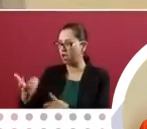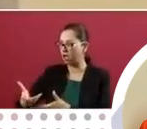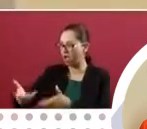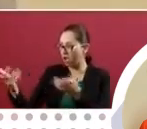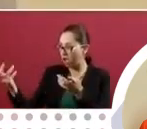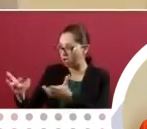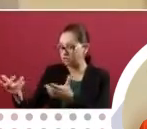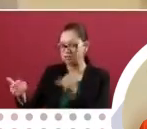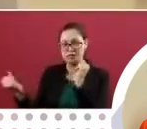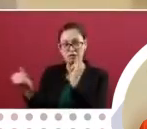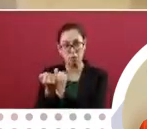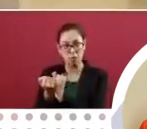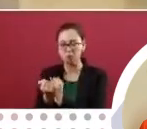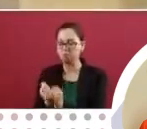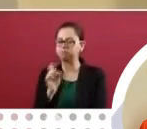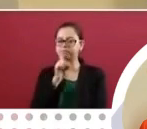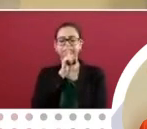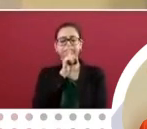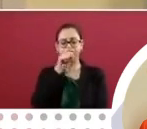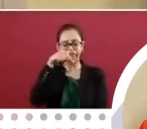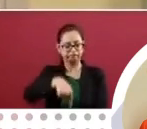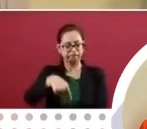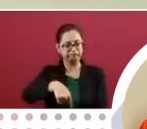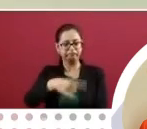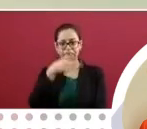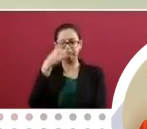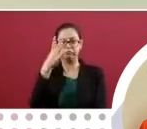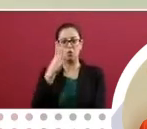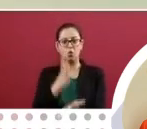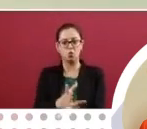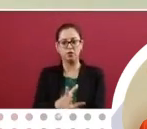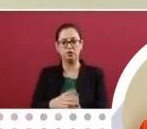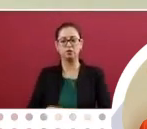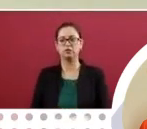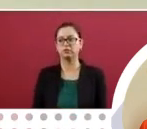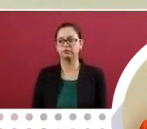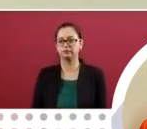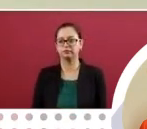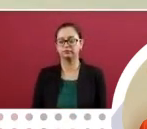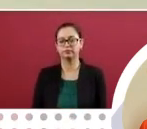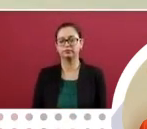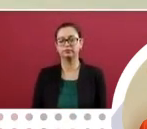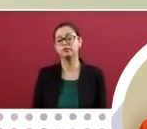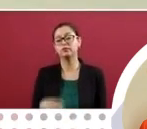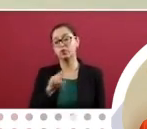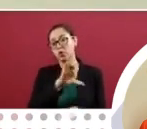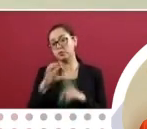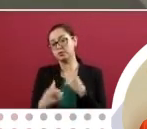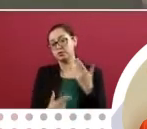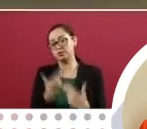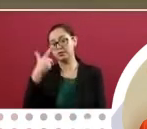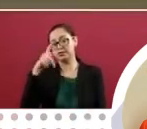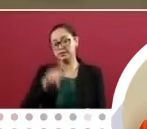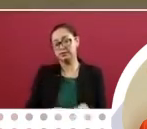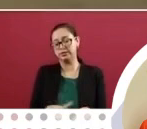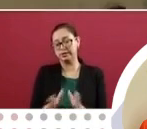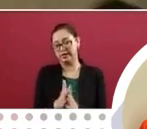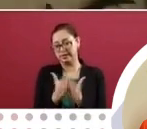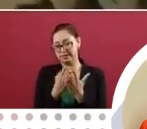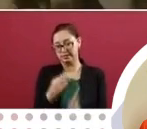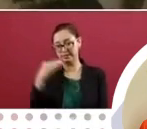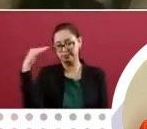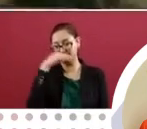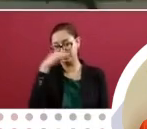los mismos. Y el resto, digamos, de estas partidas no sobrepasaba el millón de pesos,